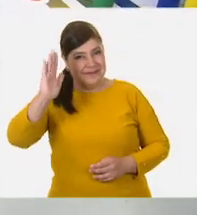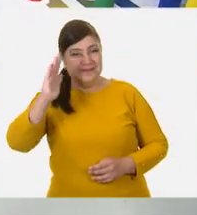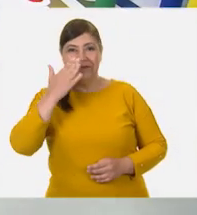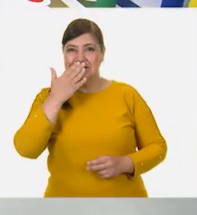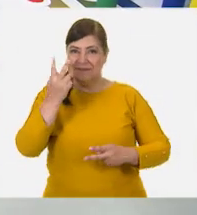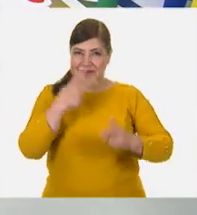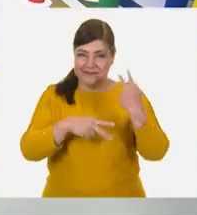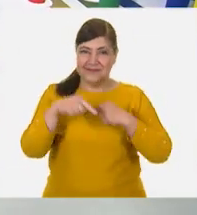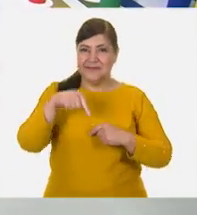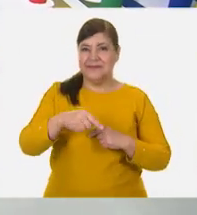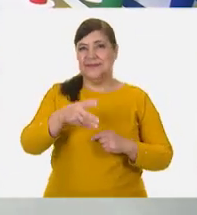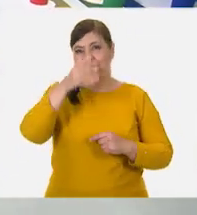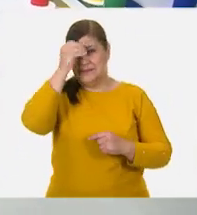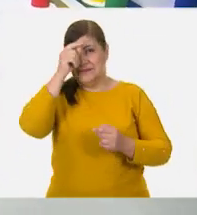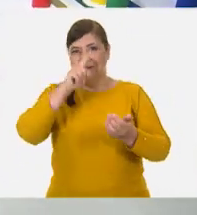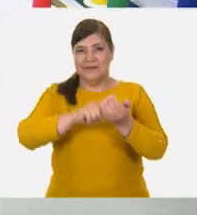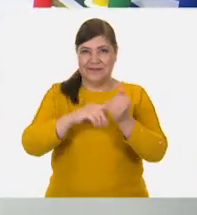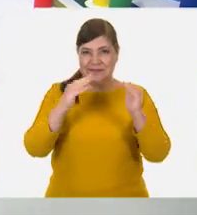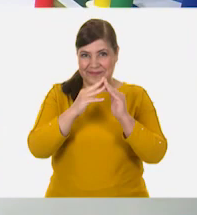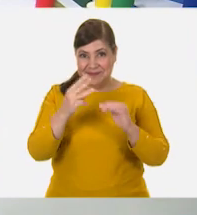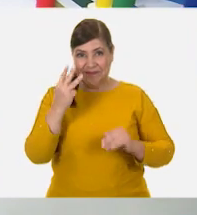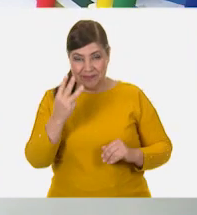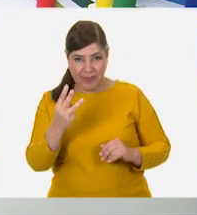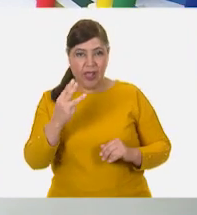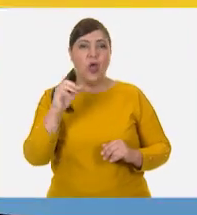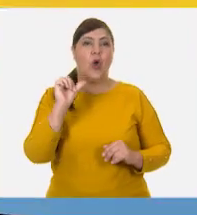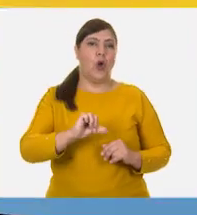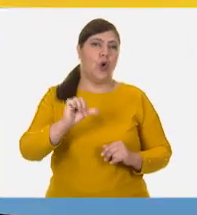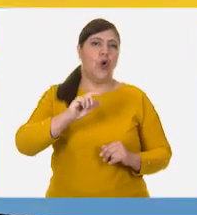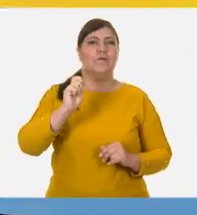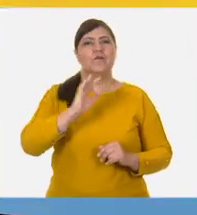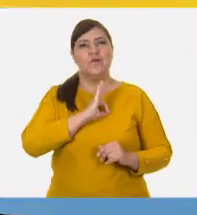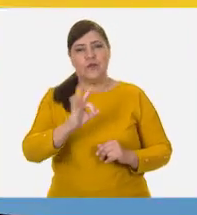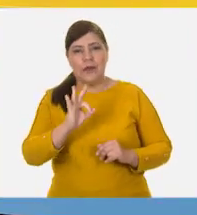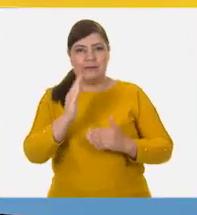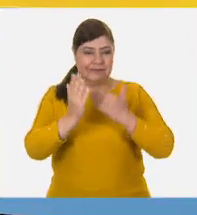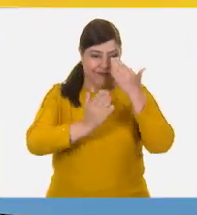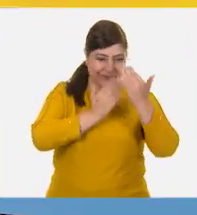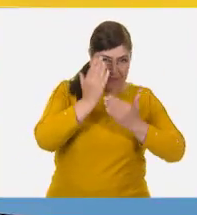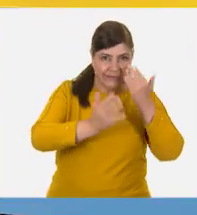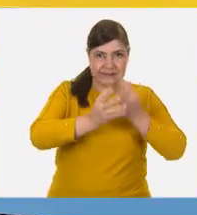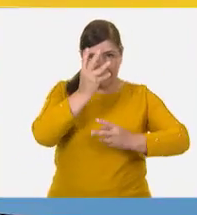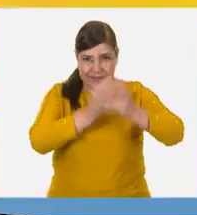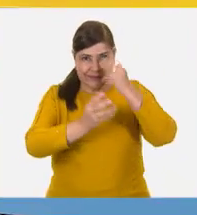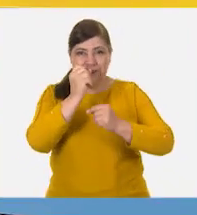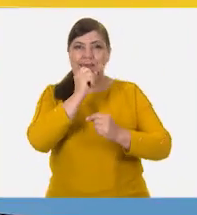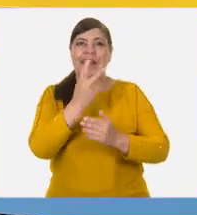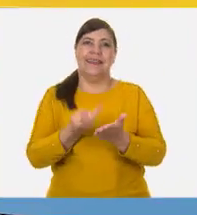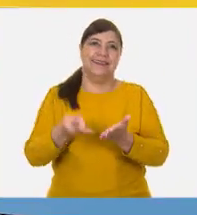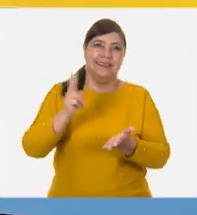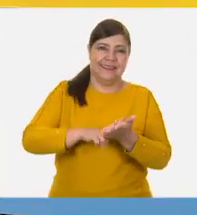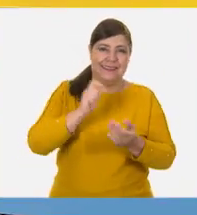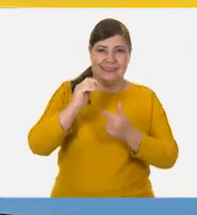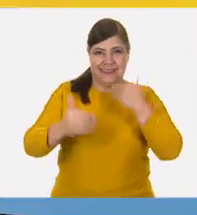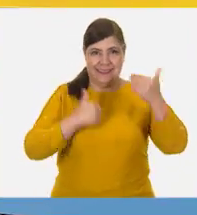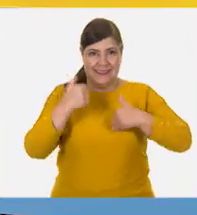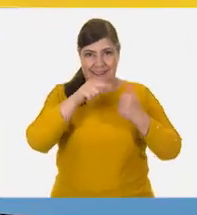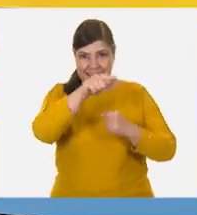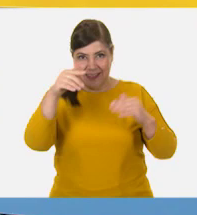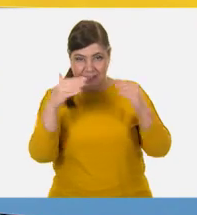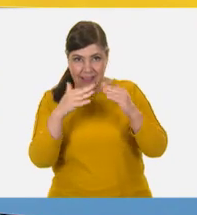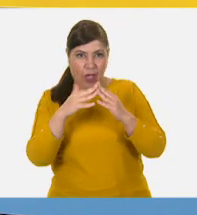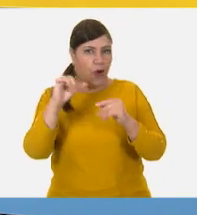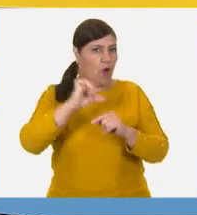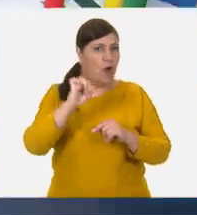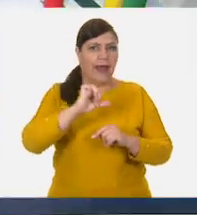Les damos la bienvenida a Aprende en Casa 3, un espacio en el que vamos a poder estudiar y divertirnos desde nuestros hogares. Y el día de